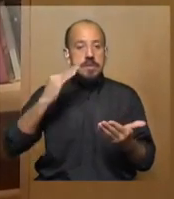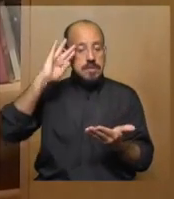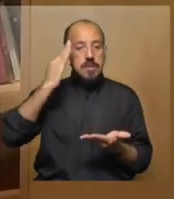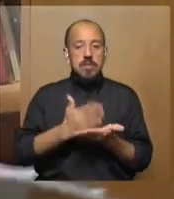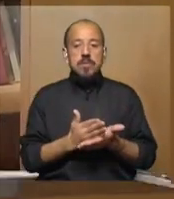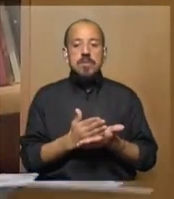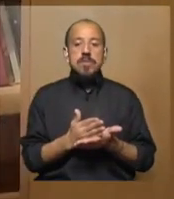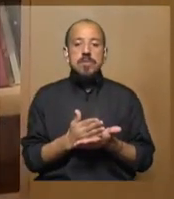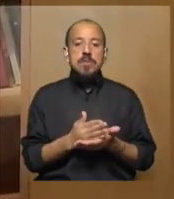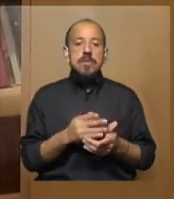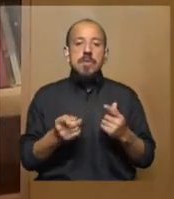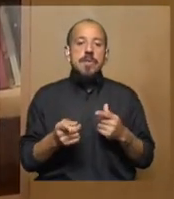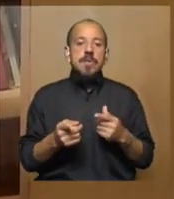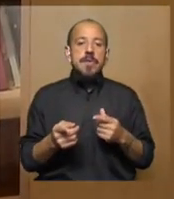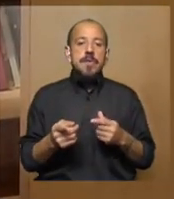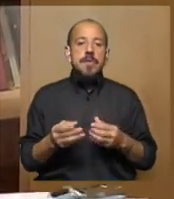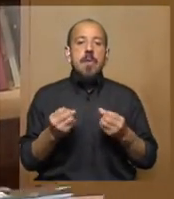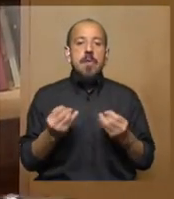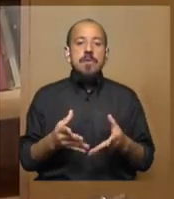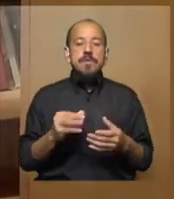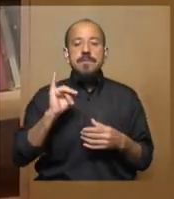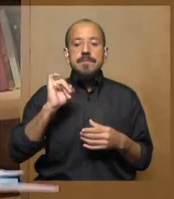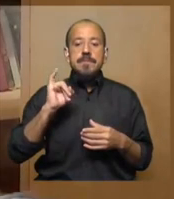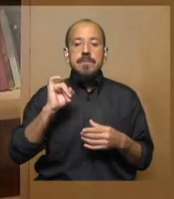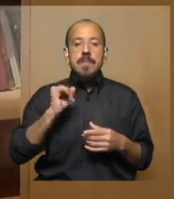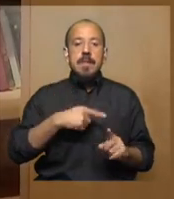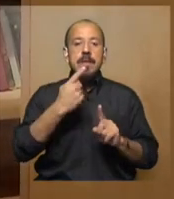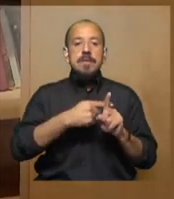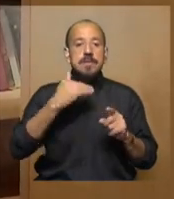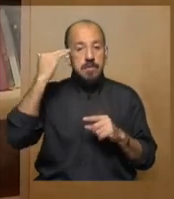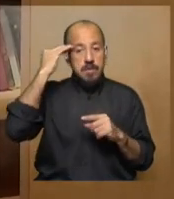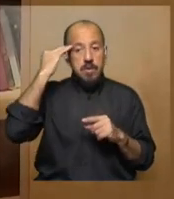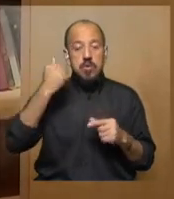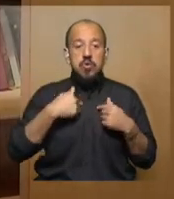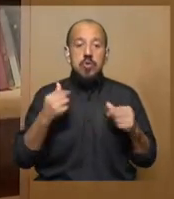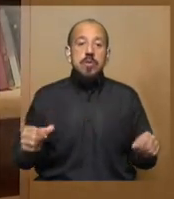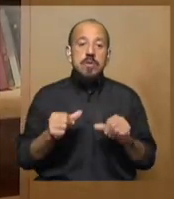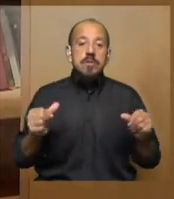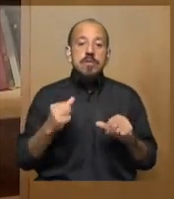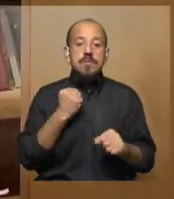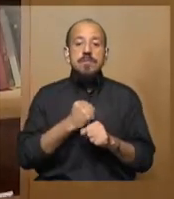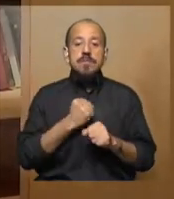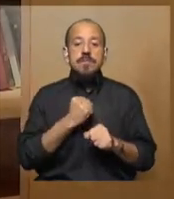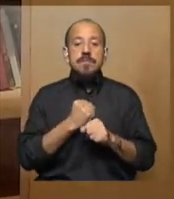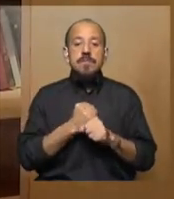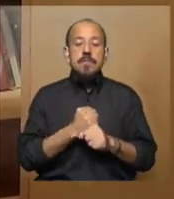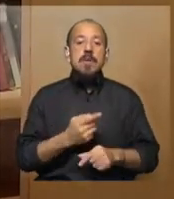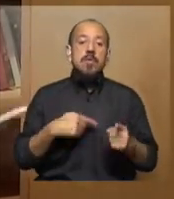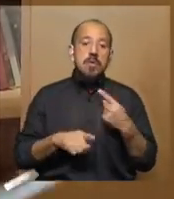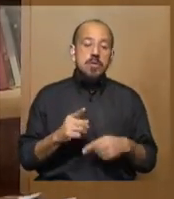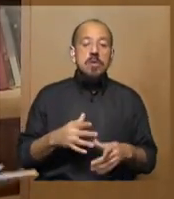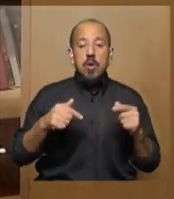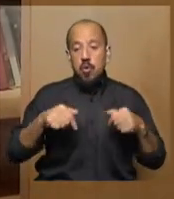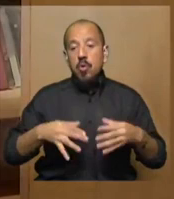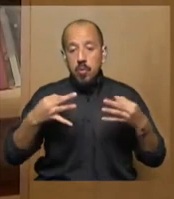bueno también viene al caso porque estamos en el en mayo mes de la memoria y Nosotros también estamos haciendo un gran trabajo con este tema así que me encanta que